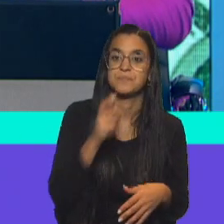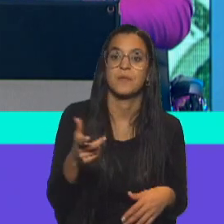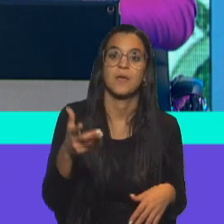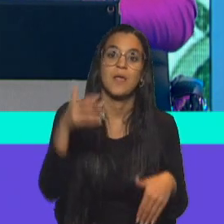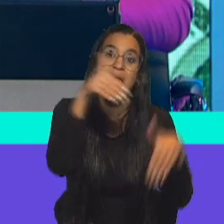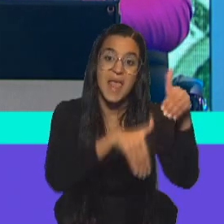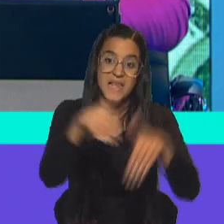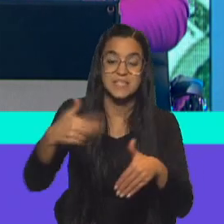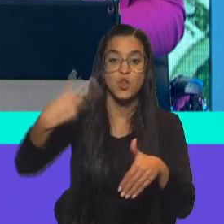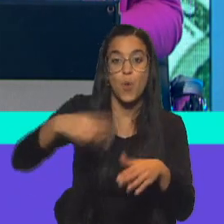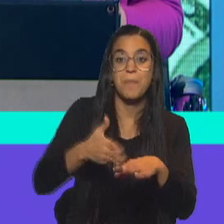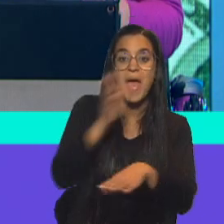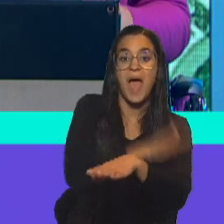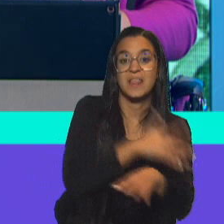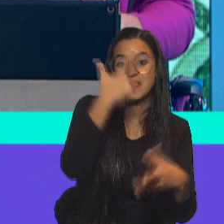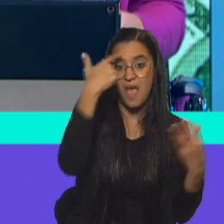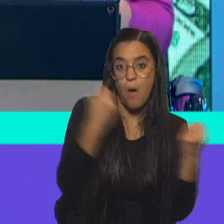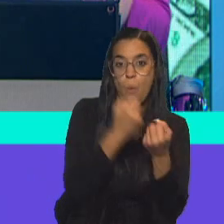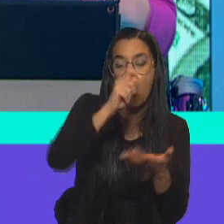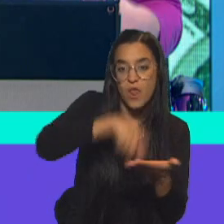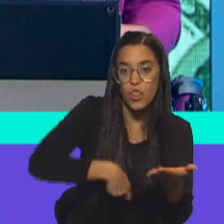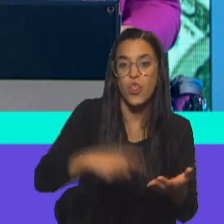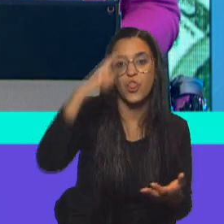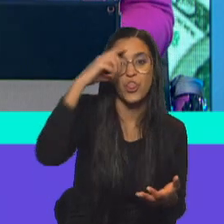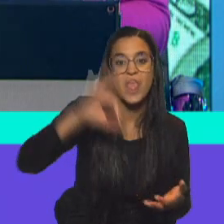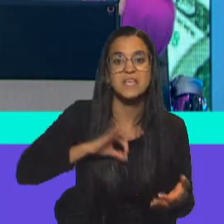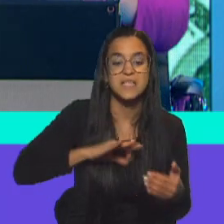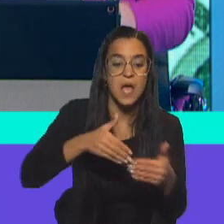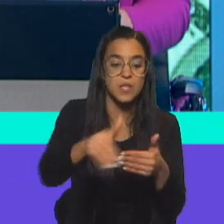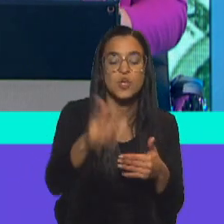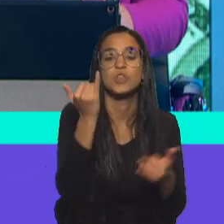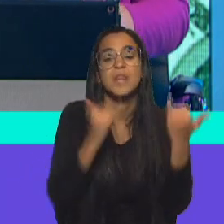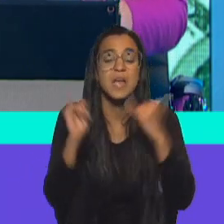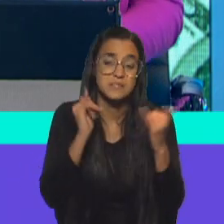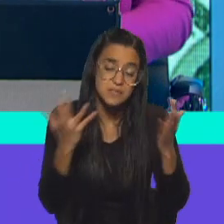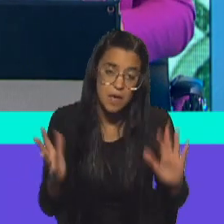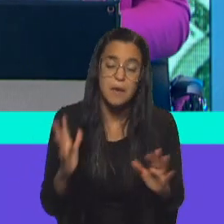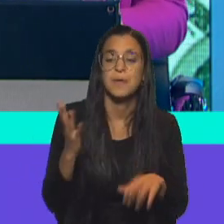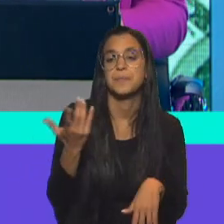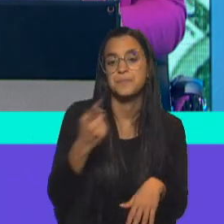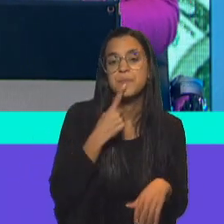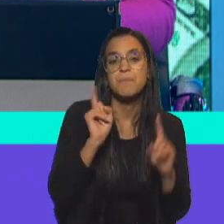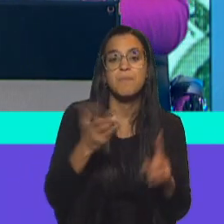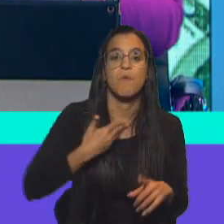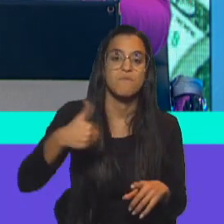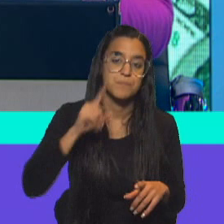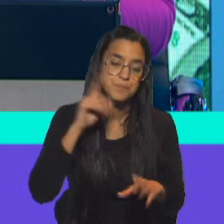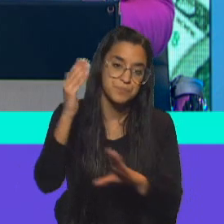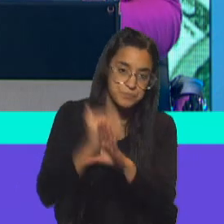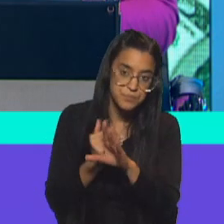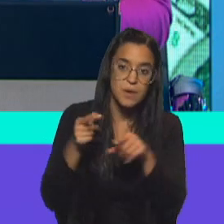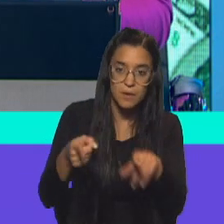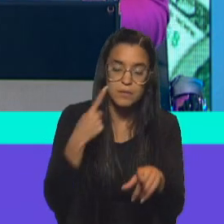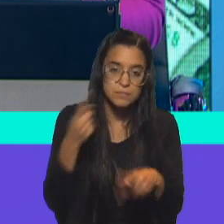elecciones de noviembre un acuerdo a diez años con una tasa que podría ser menor a la que da el fondo y ahí entonces